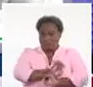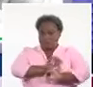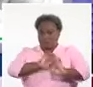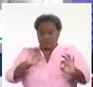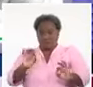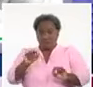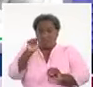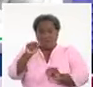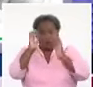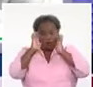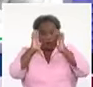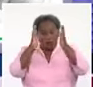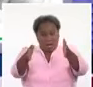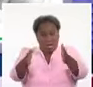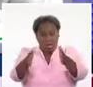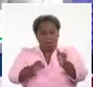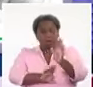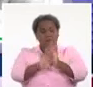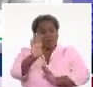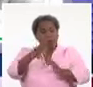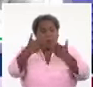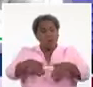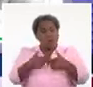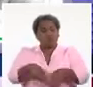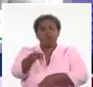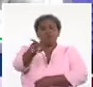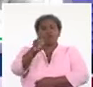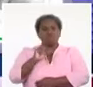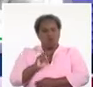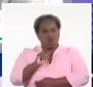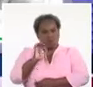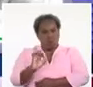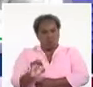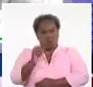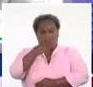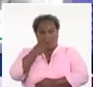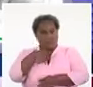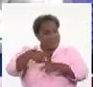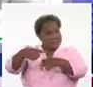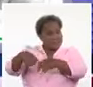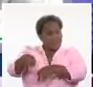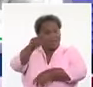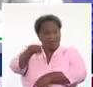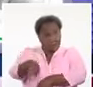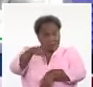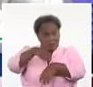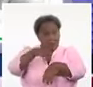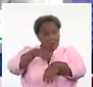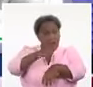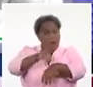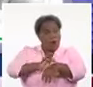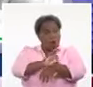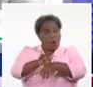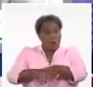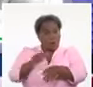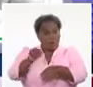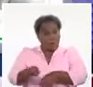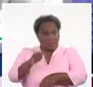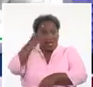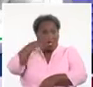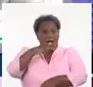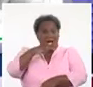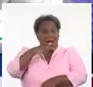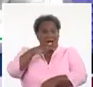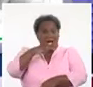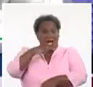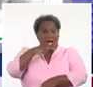nuevos productos en todas sus fases. En el actual contexto de la COVID-19, es el candidato vacunal Abdala,